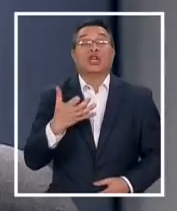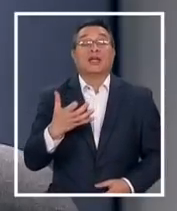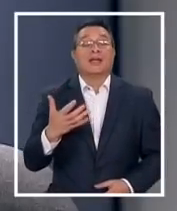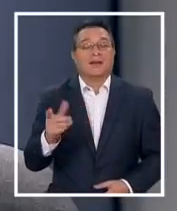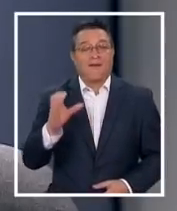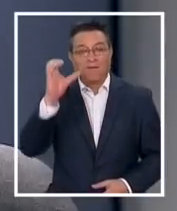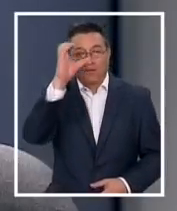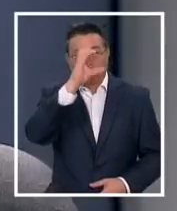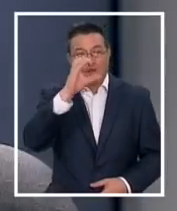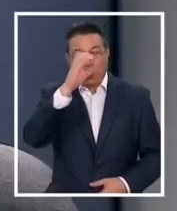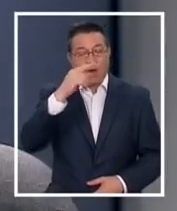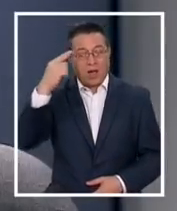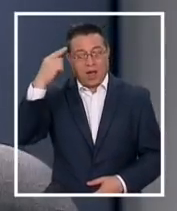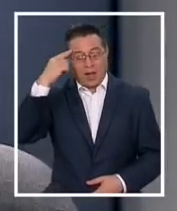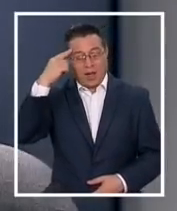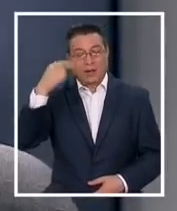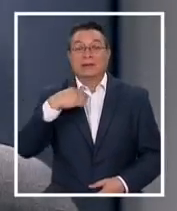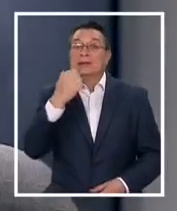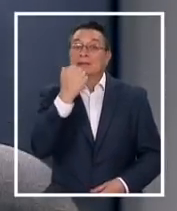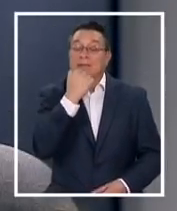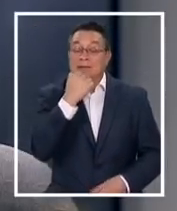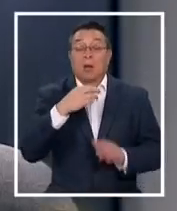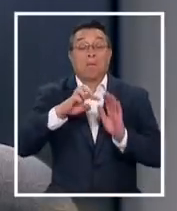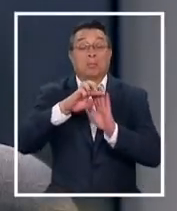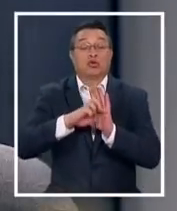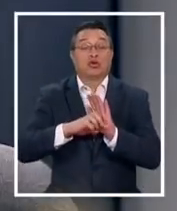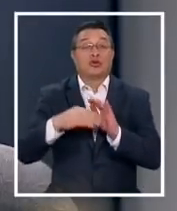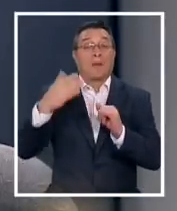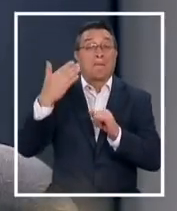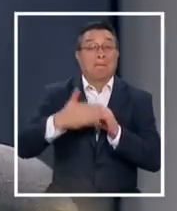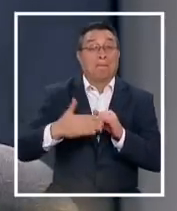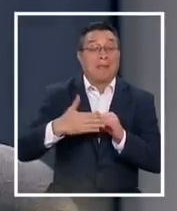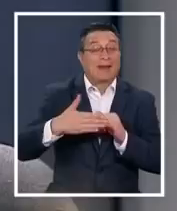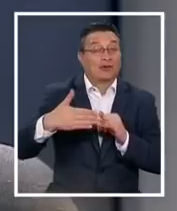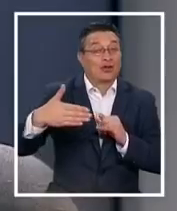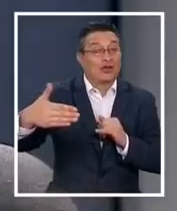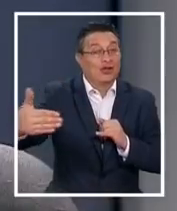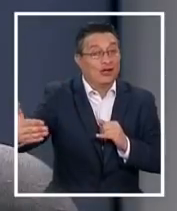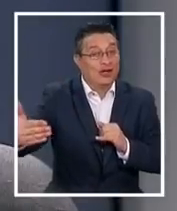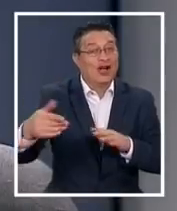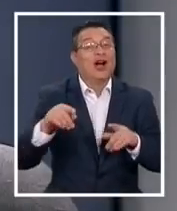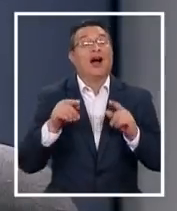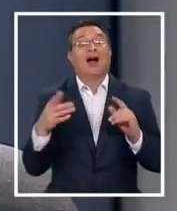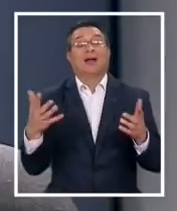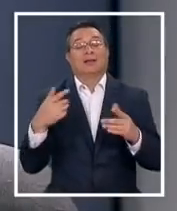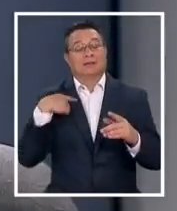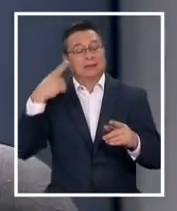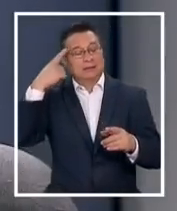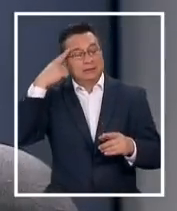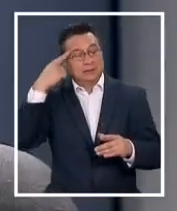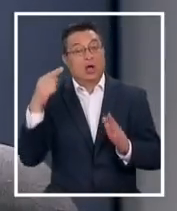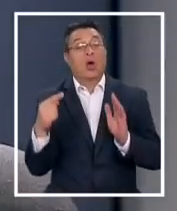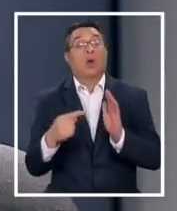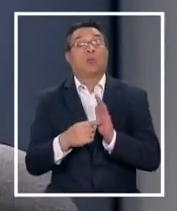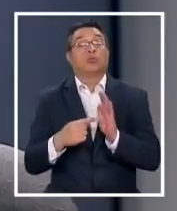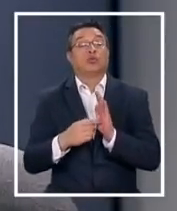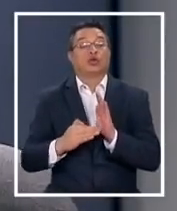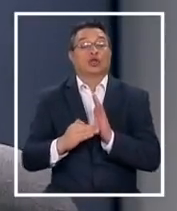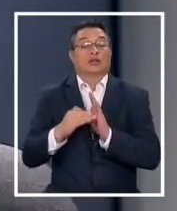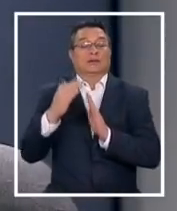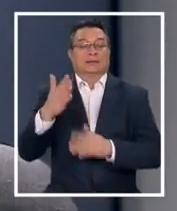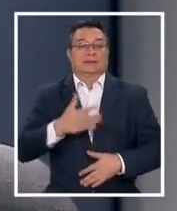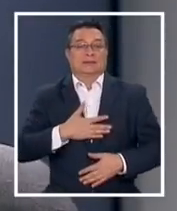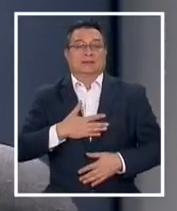buscando, desde mi punto de vista, erradamente para un proyecto de largo plazo de la coalición, subir sus propios puntos